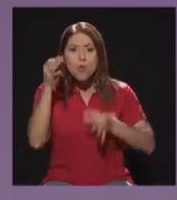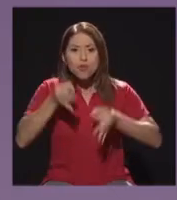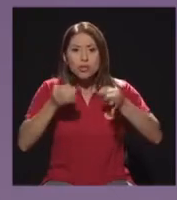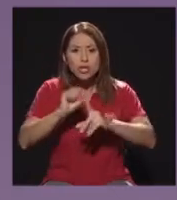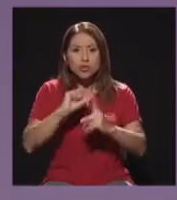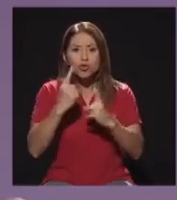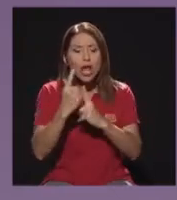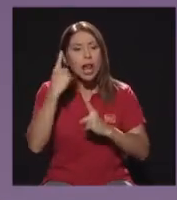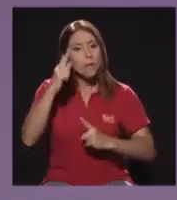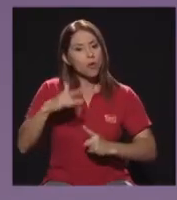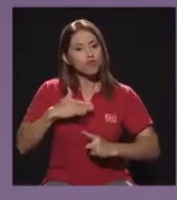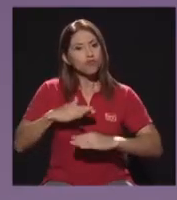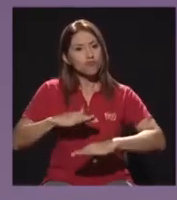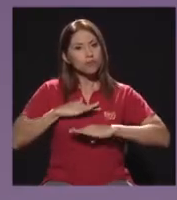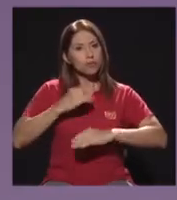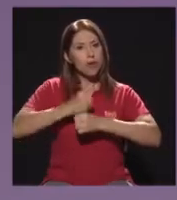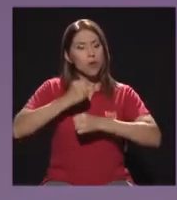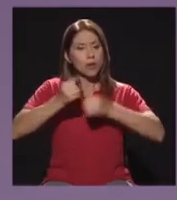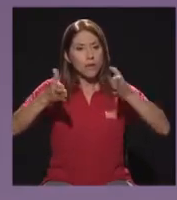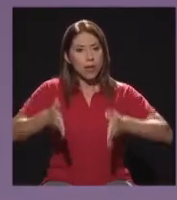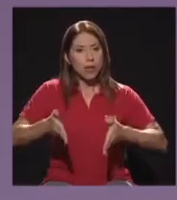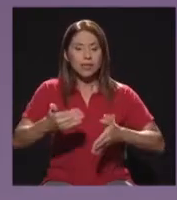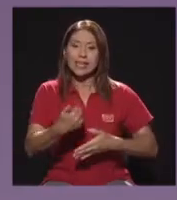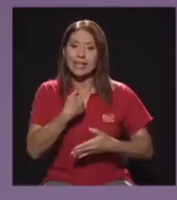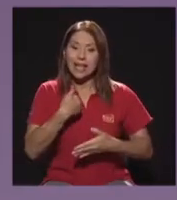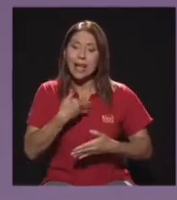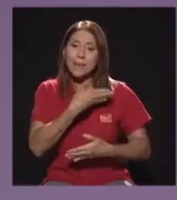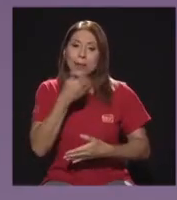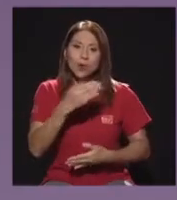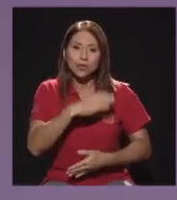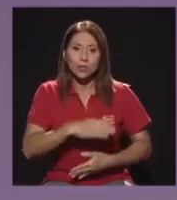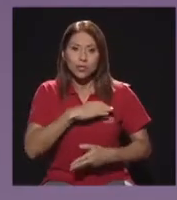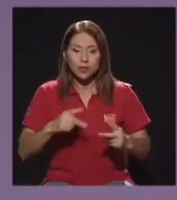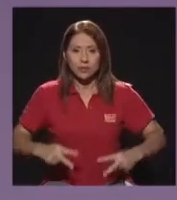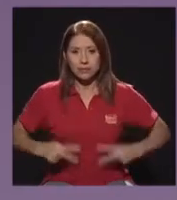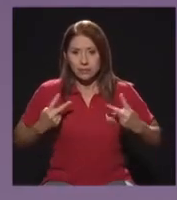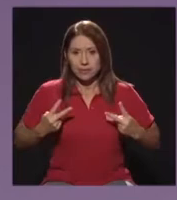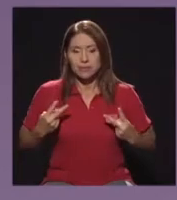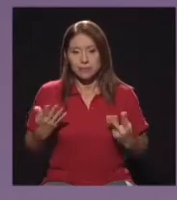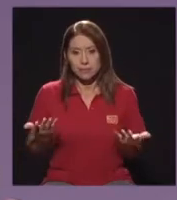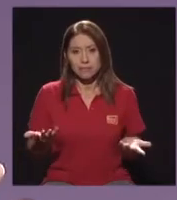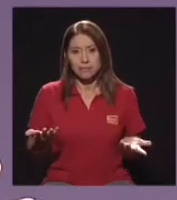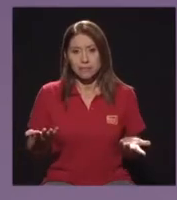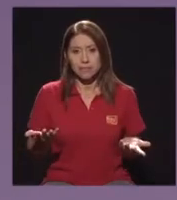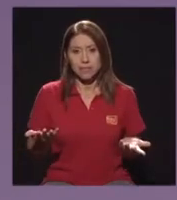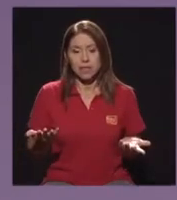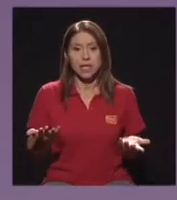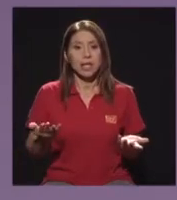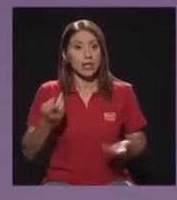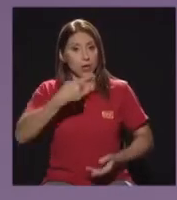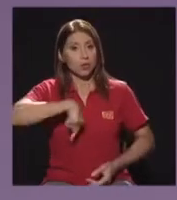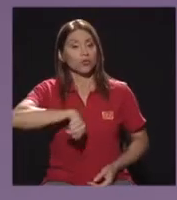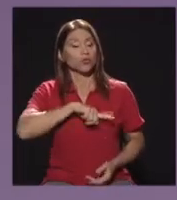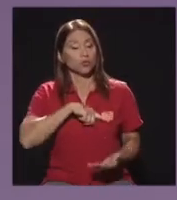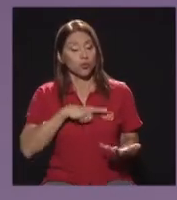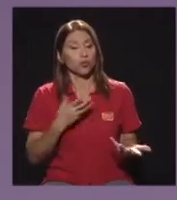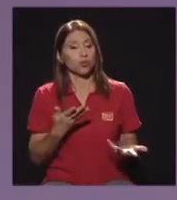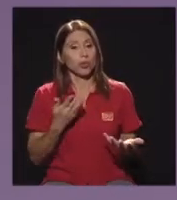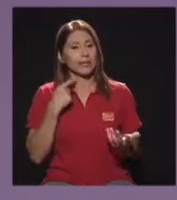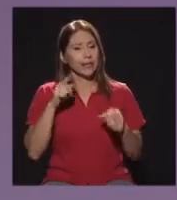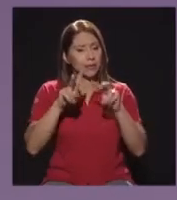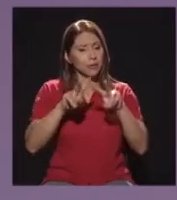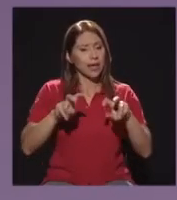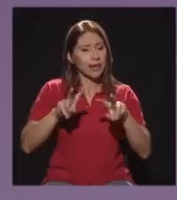los trabajadores y porque se tuvieran mejores condiciones de vida y nosotros estaríamos analizando